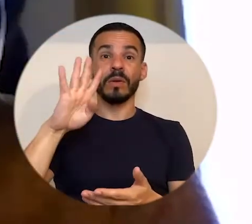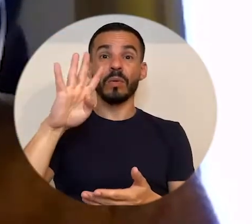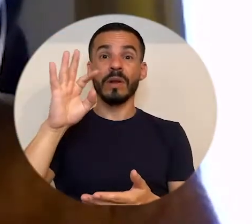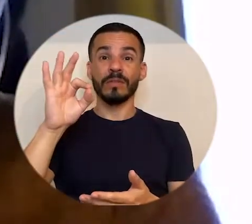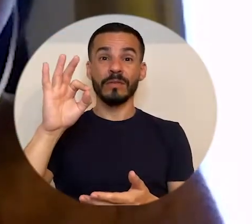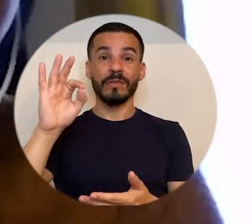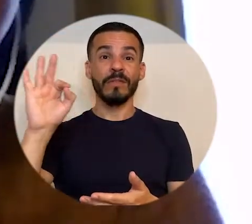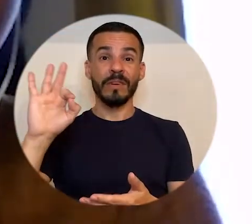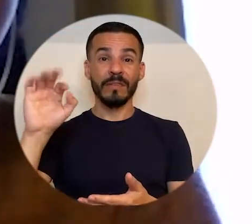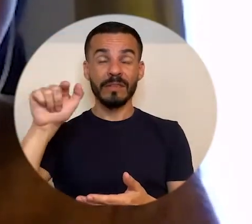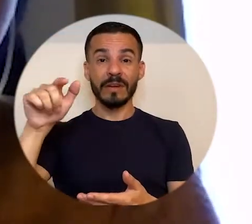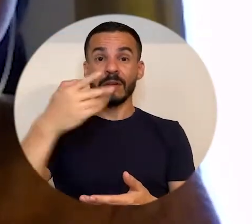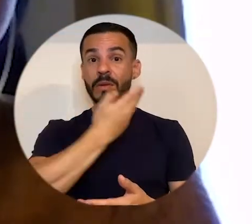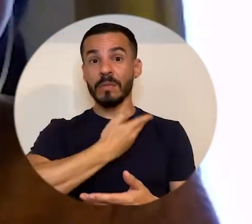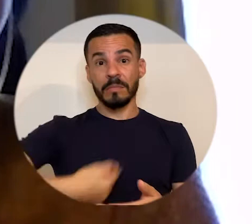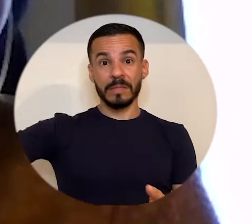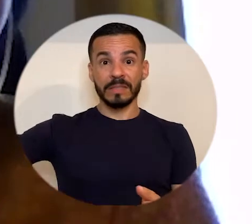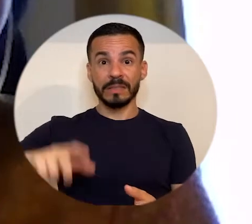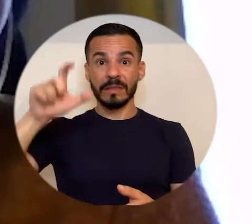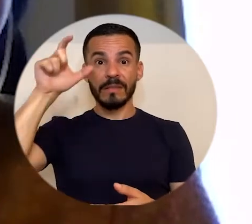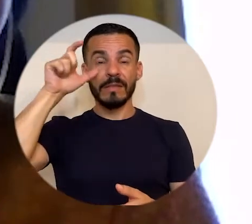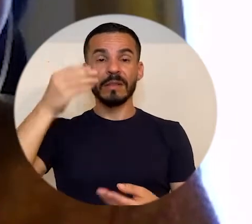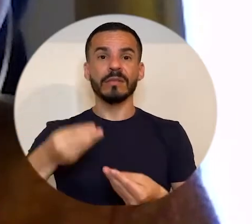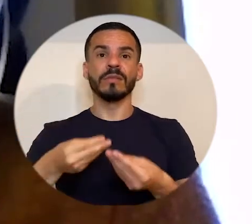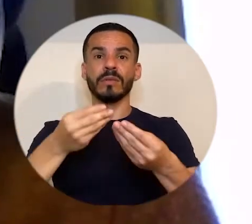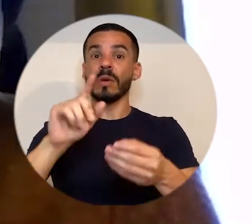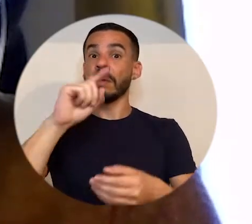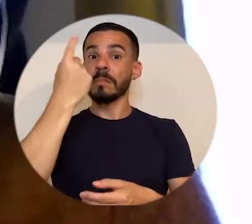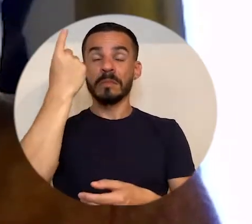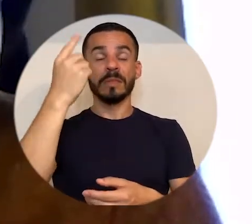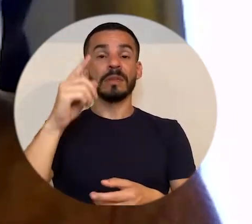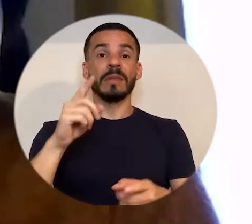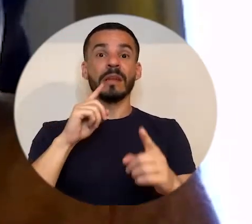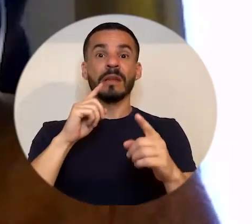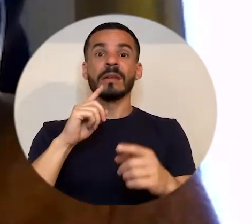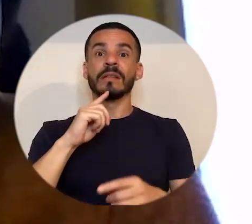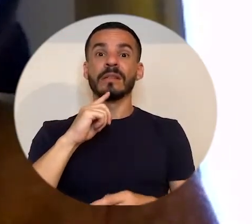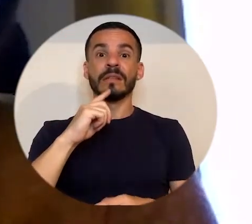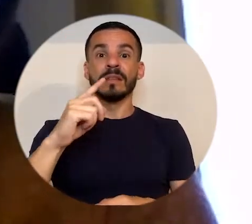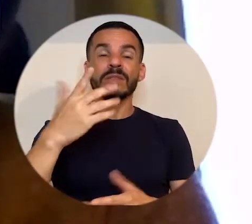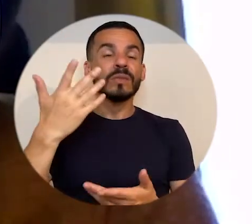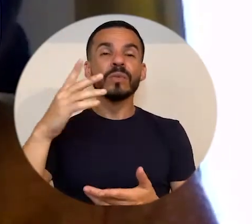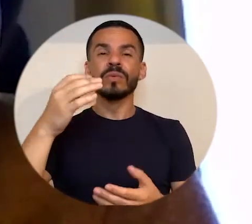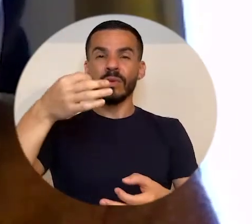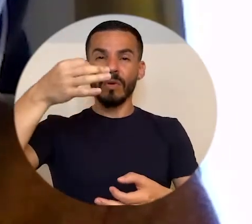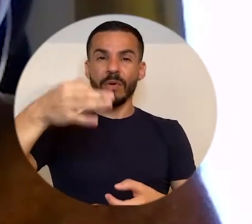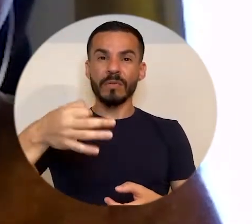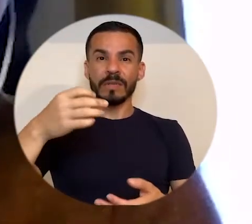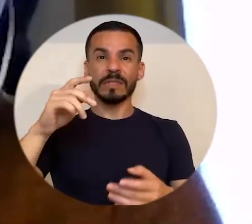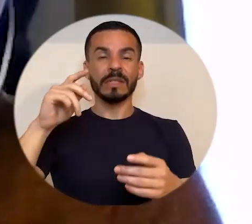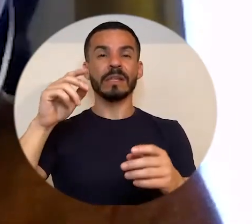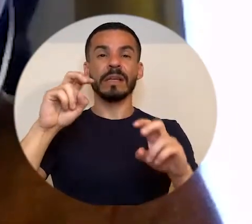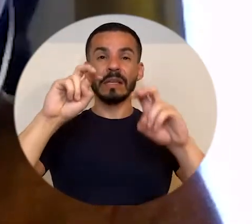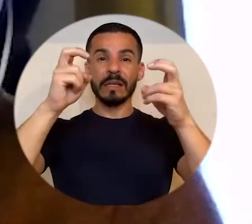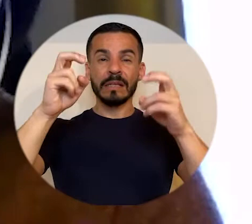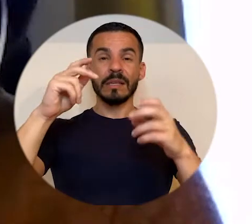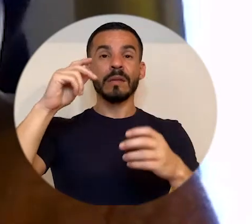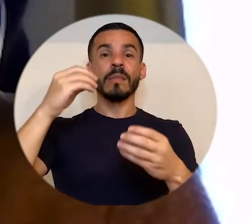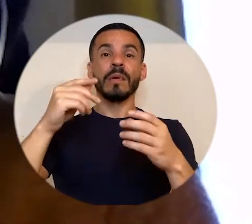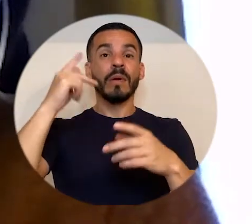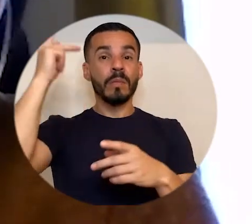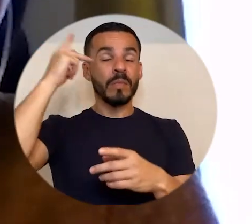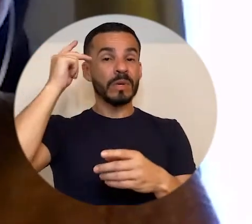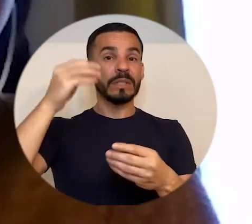pasado 4 de febrero el presidente Biden emitió su primer discurso oficial en materia de